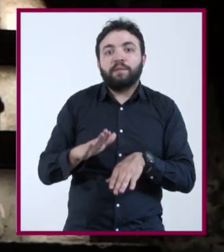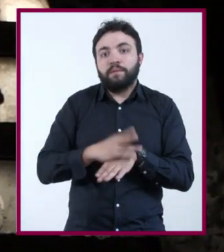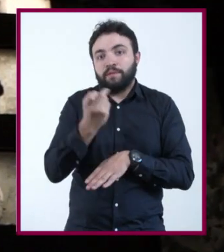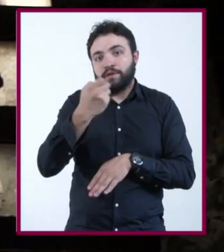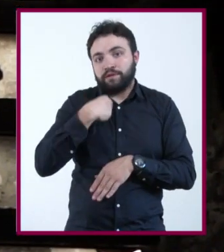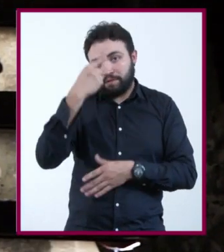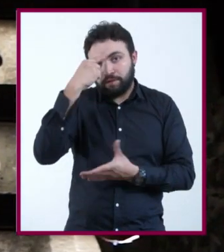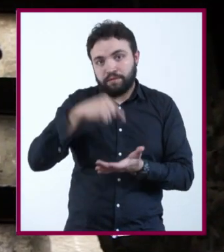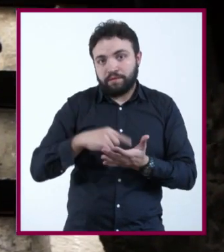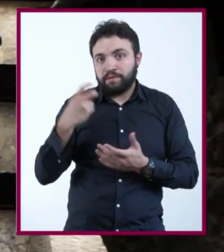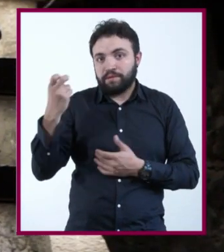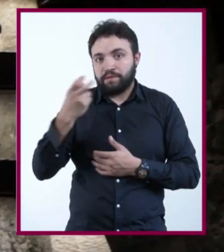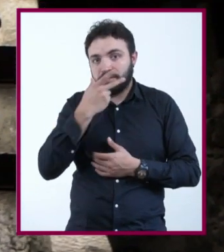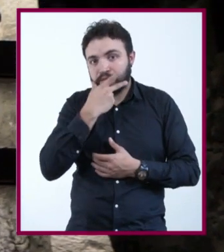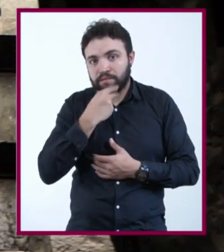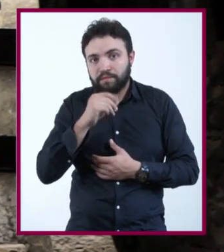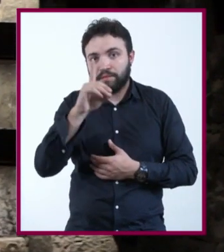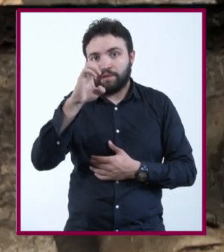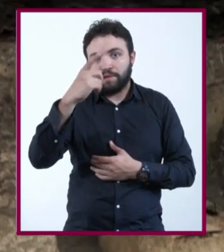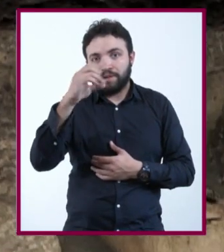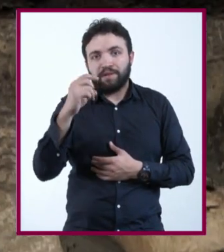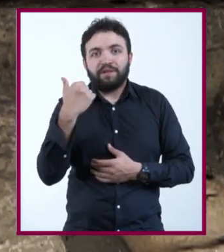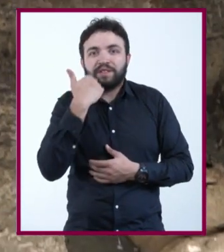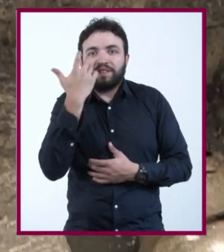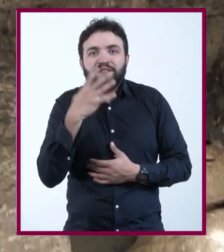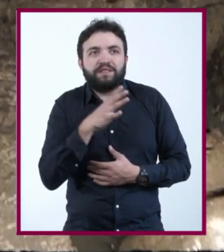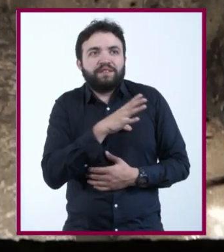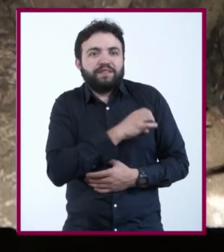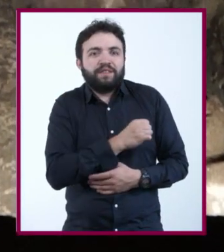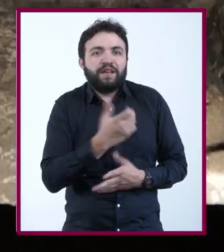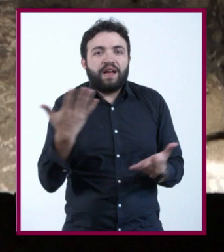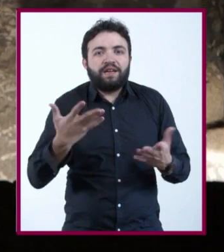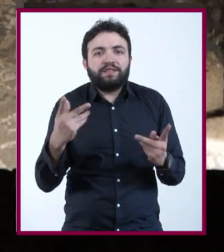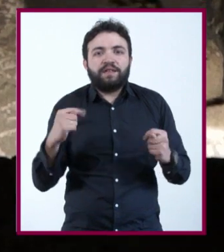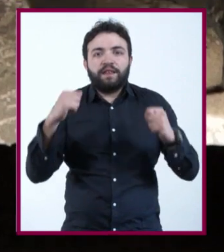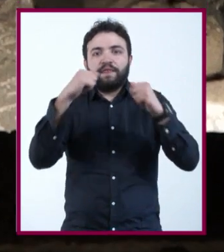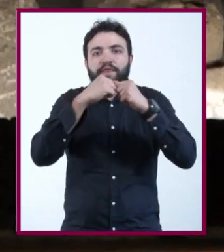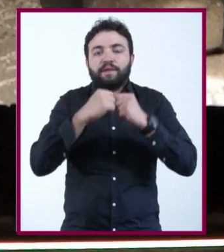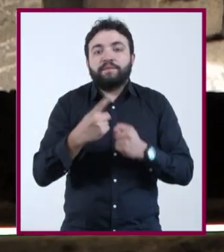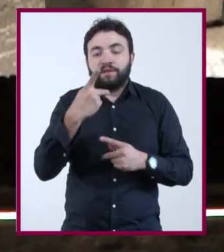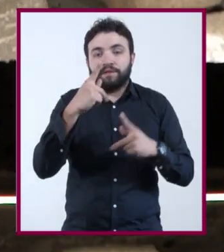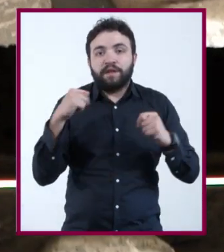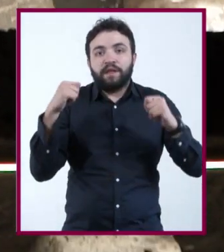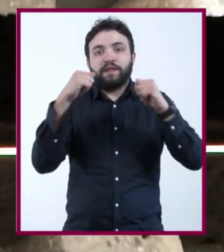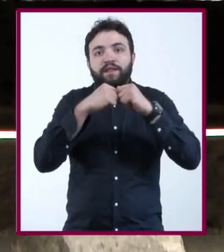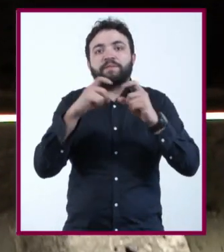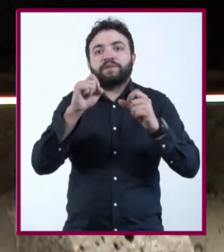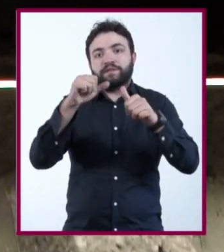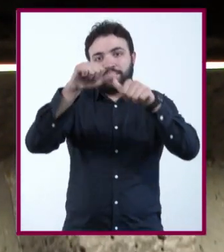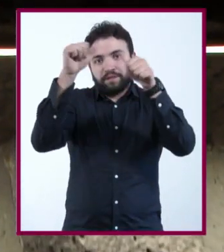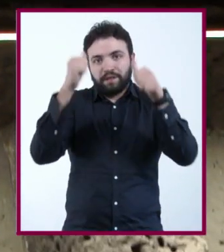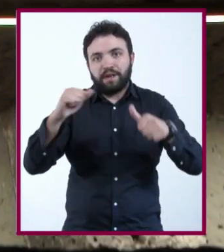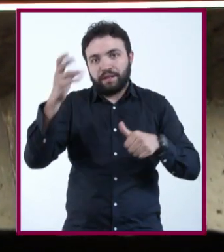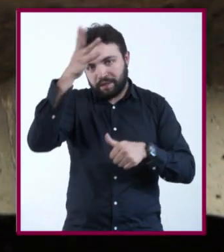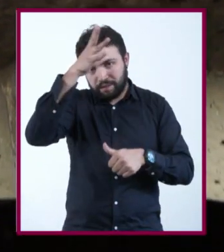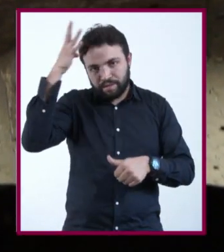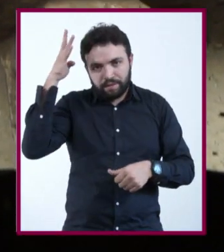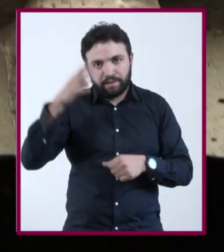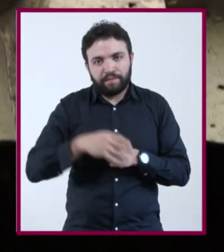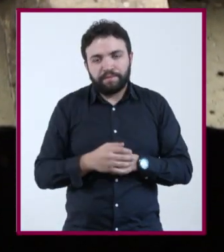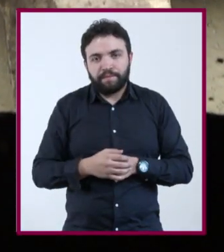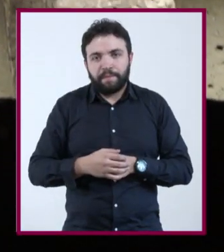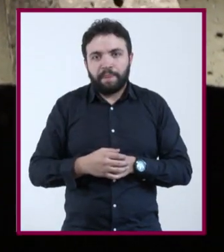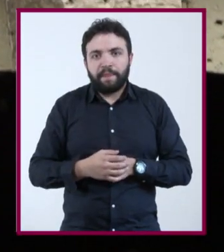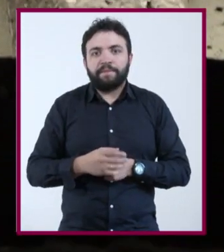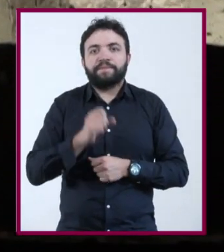por eso creo que Diego tenía esta fascinación por hacer templos. Este es un templo del arte prehispánico, también hizo